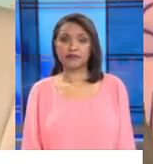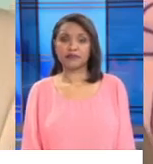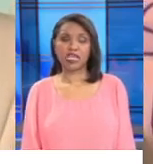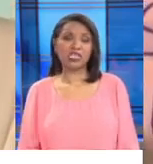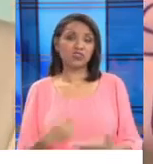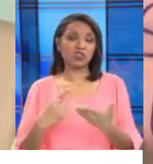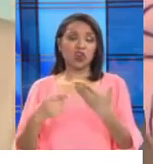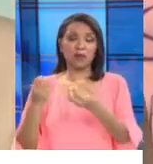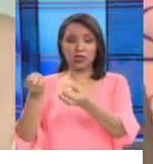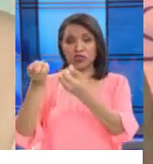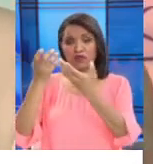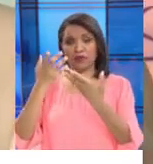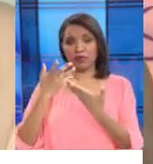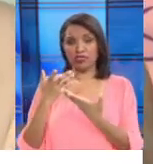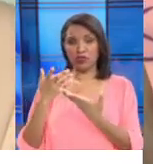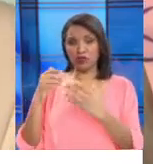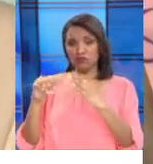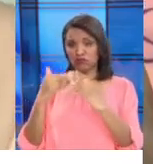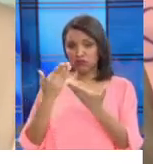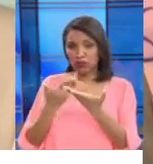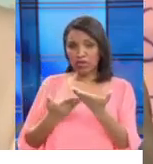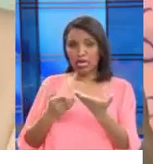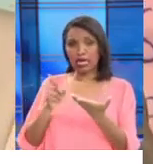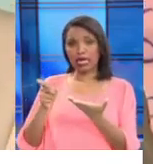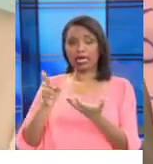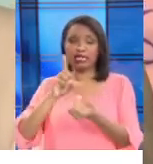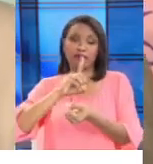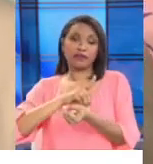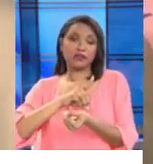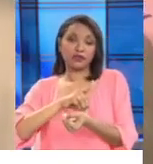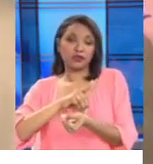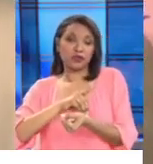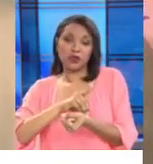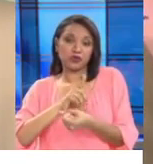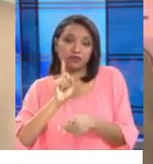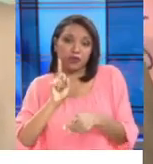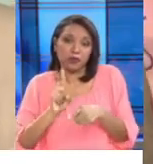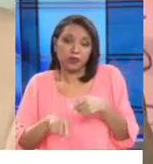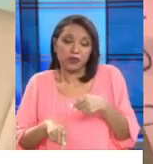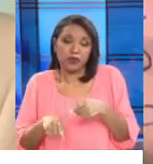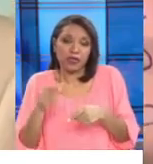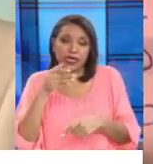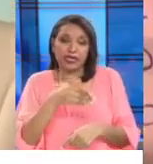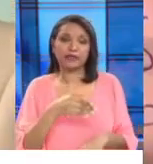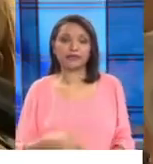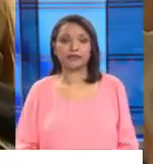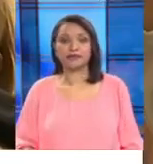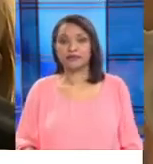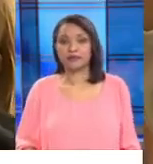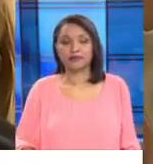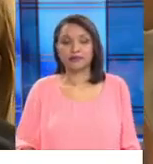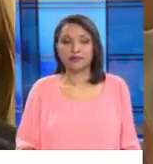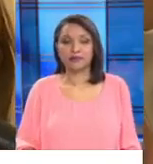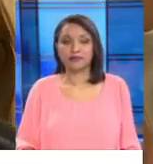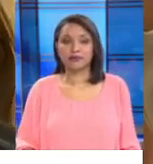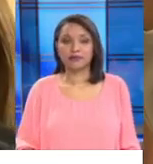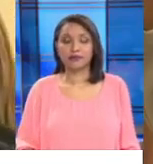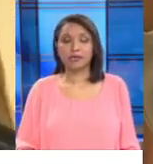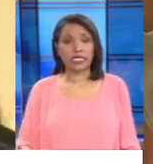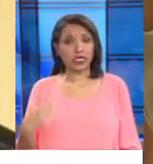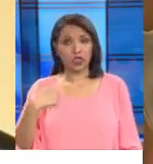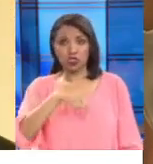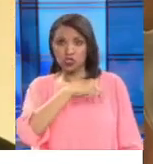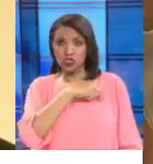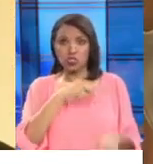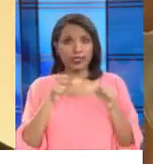simplemente mandó la información de que se encontraba en observación en una clínica de la localidad. Nos mantenemos pues en lo